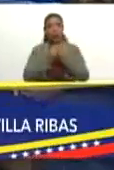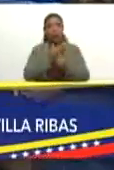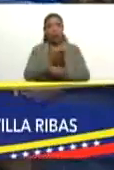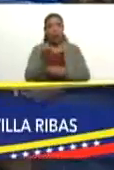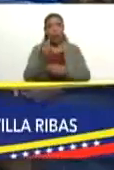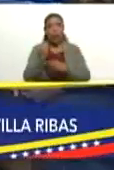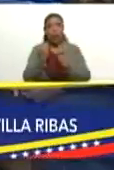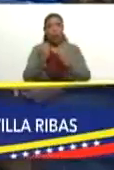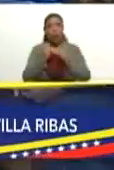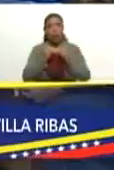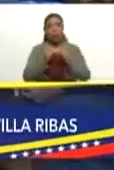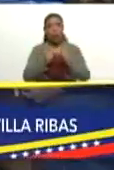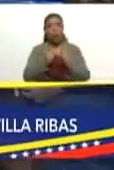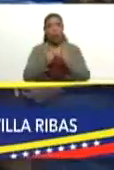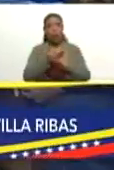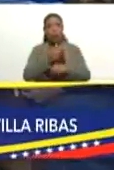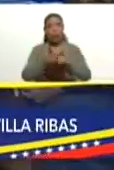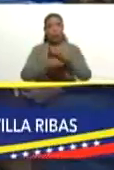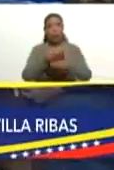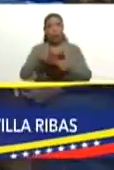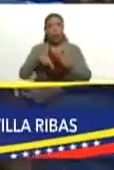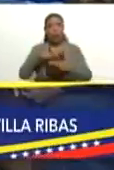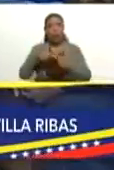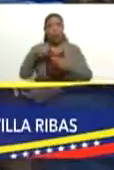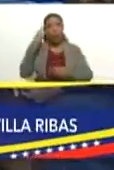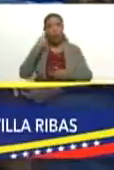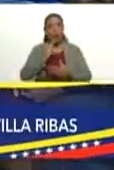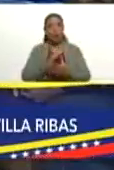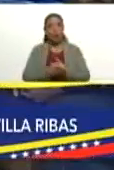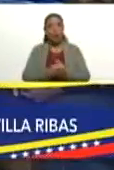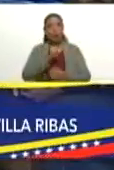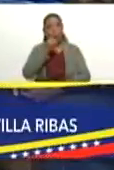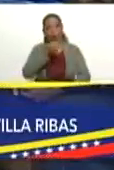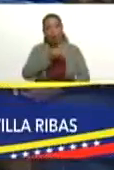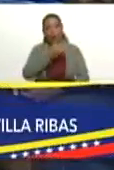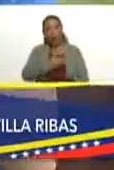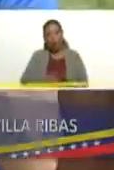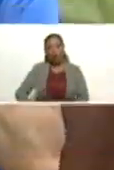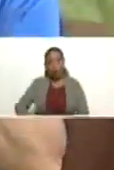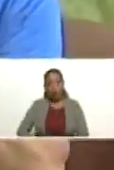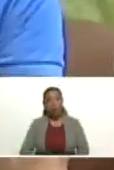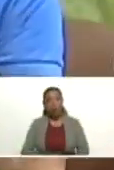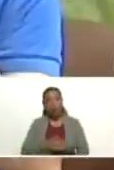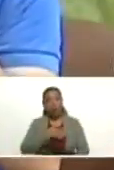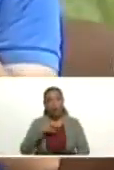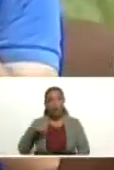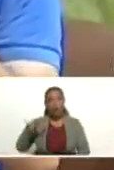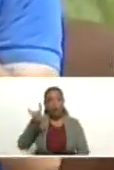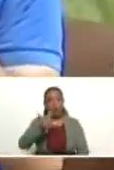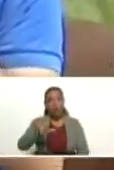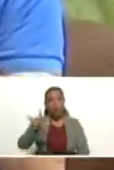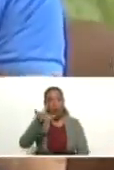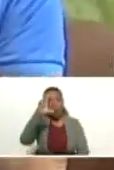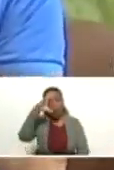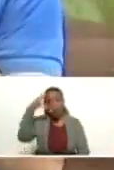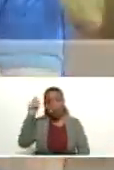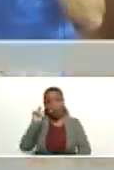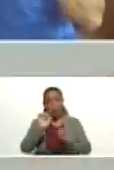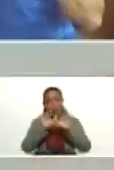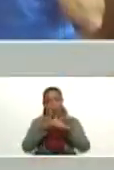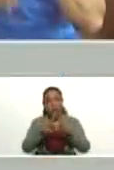seguir robusteciendo esta revolución bolivariana. Buenas tardes, presidente. Lo queremos mucho. Que Dios bendiga